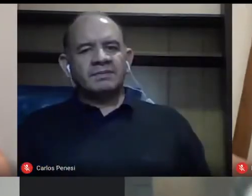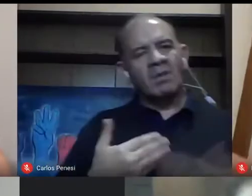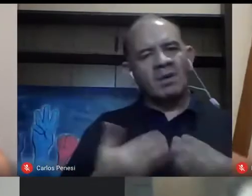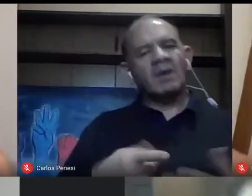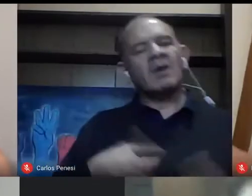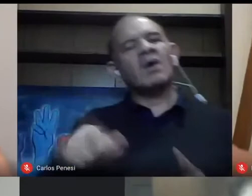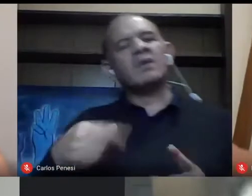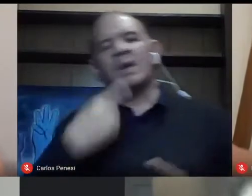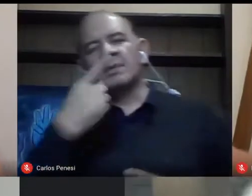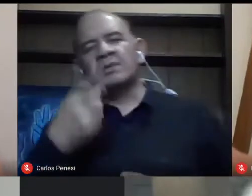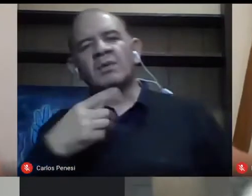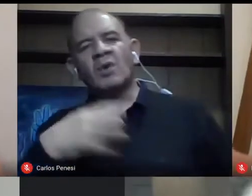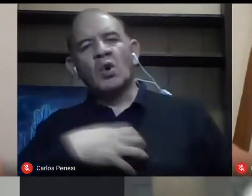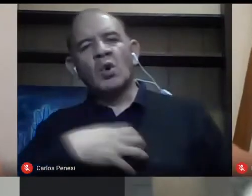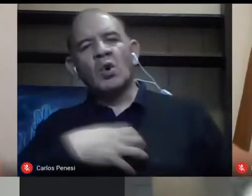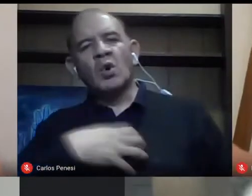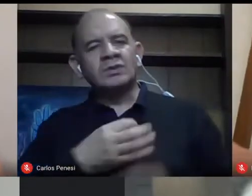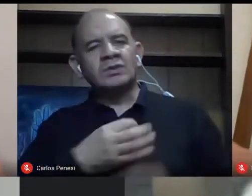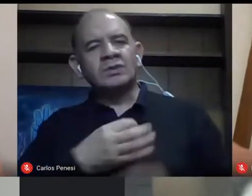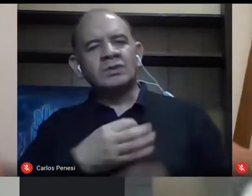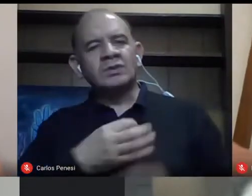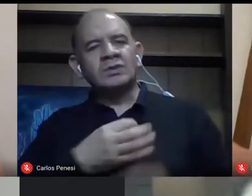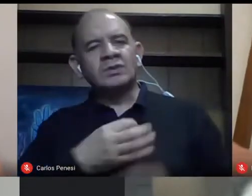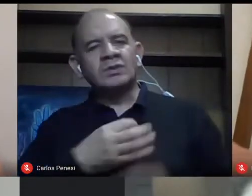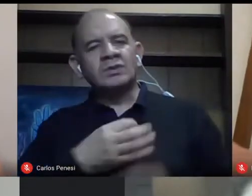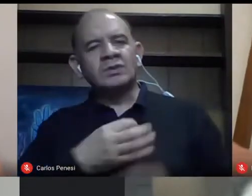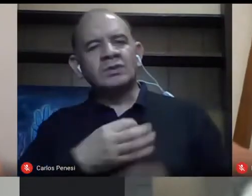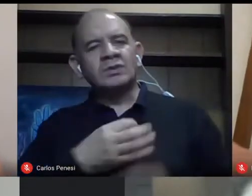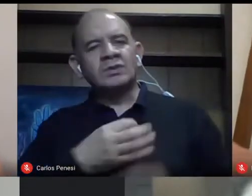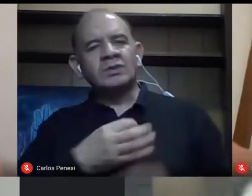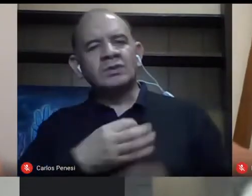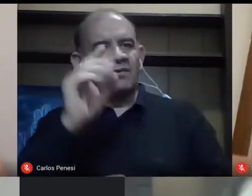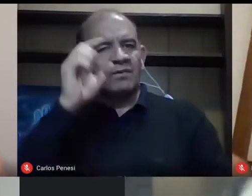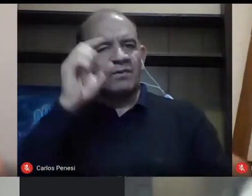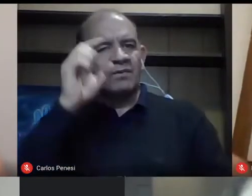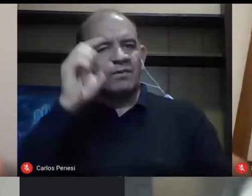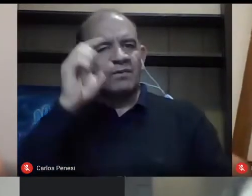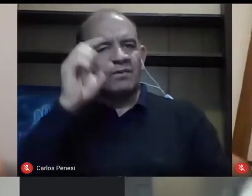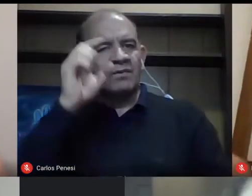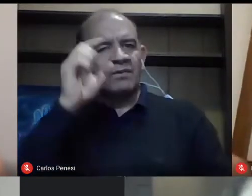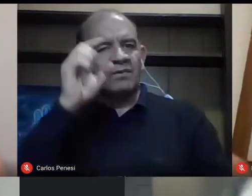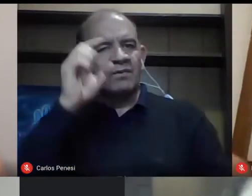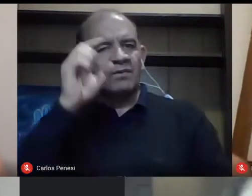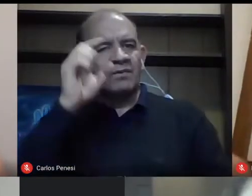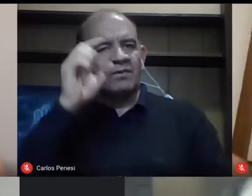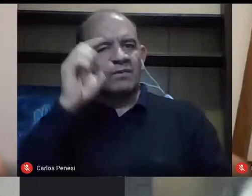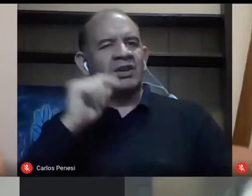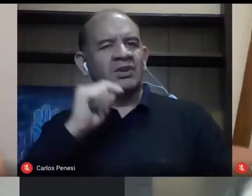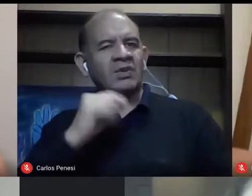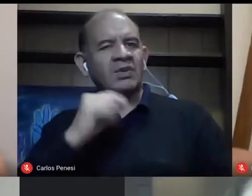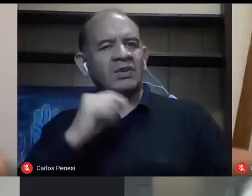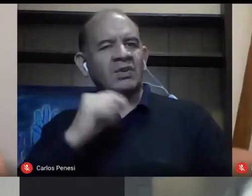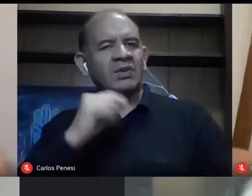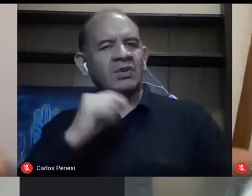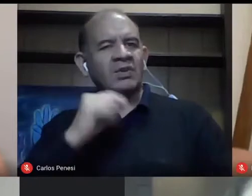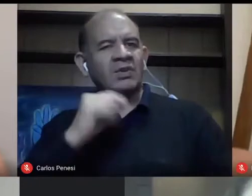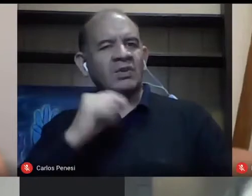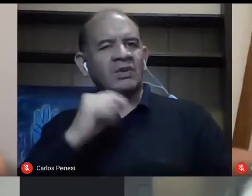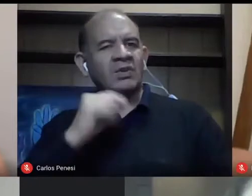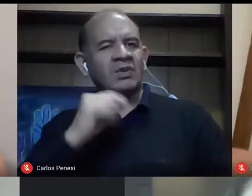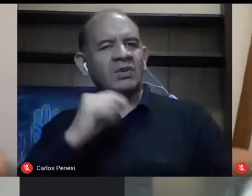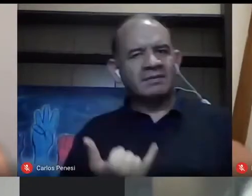si van a dar capacitaciones a bibliotecarios. Sí, ese es un tema que nos consultan bastante y yo debo ser honesta en